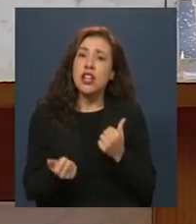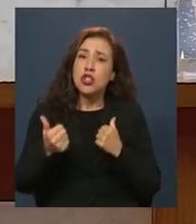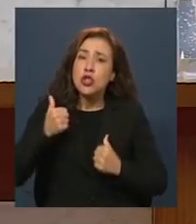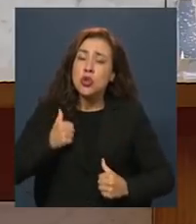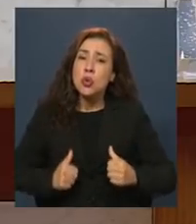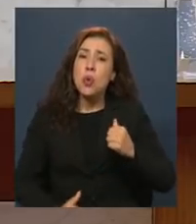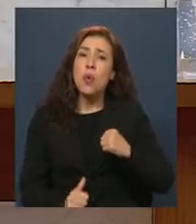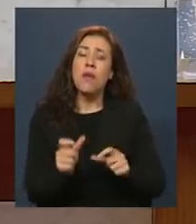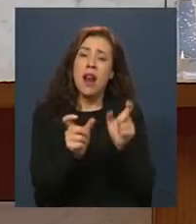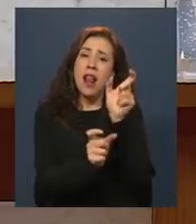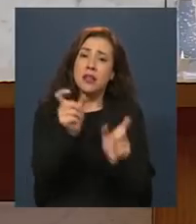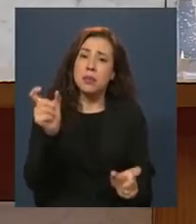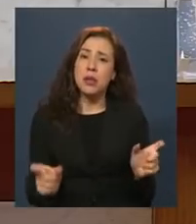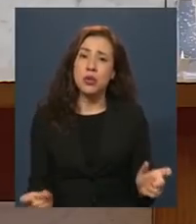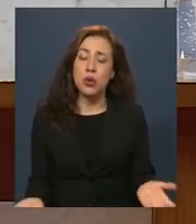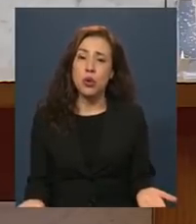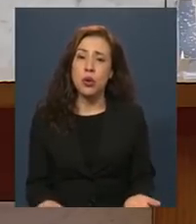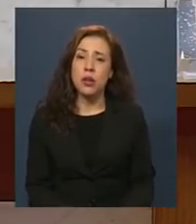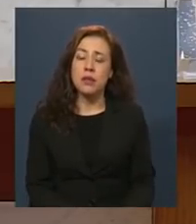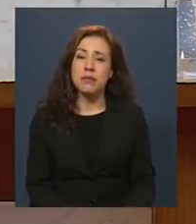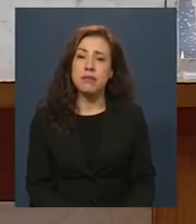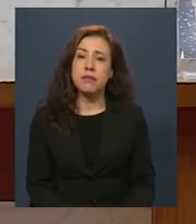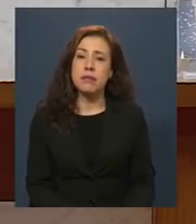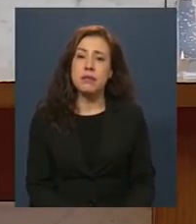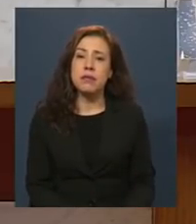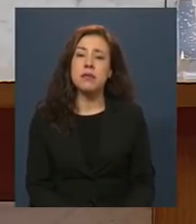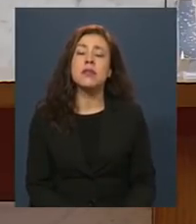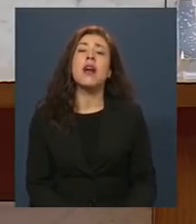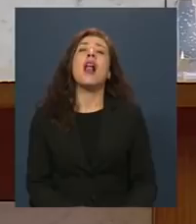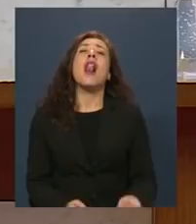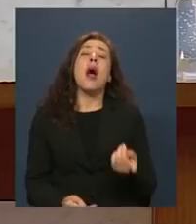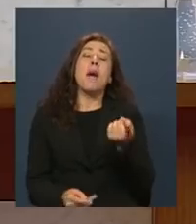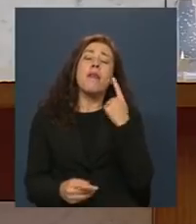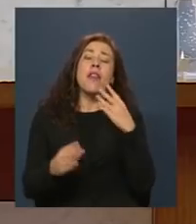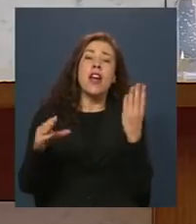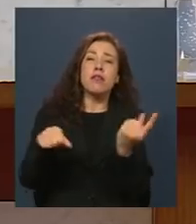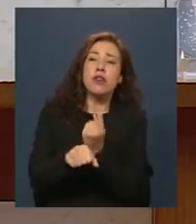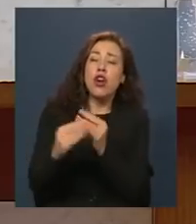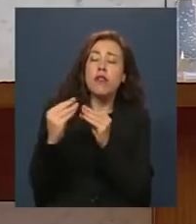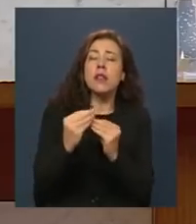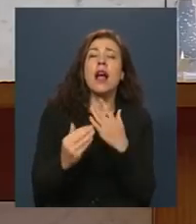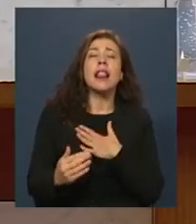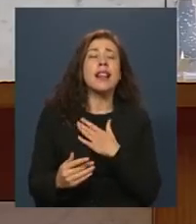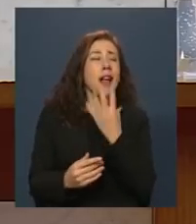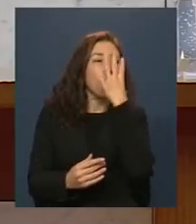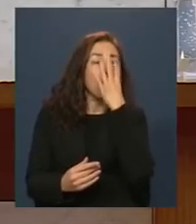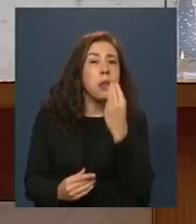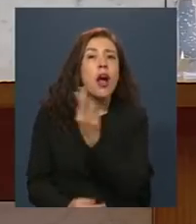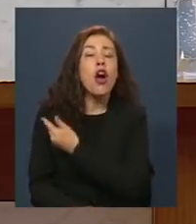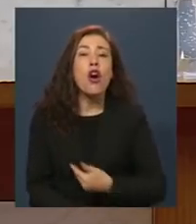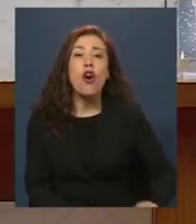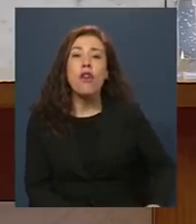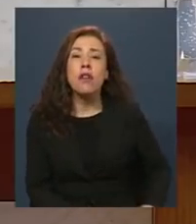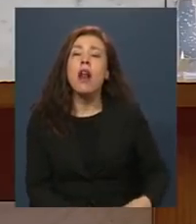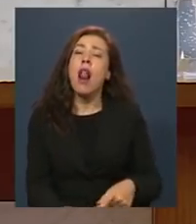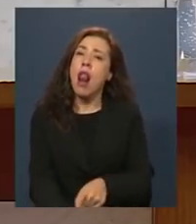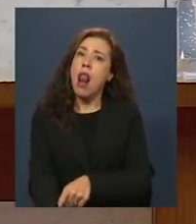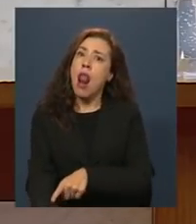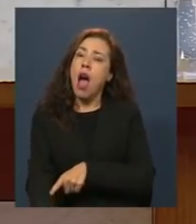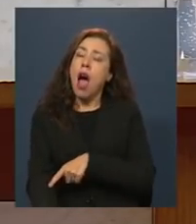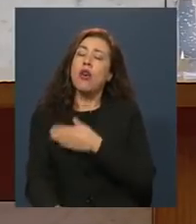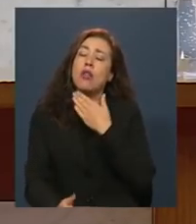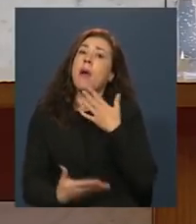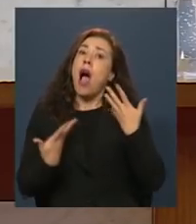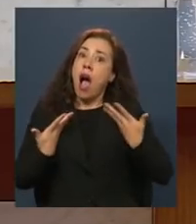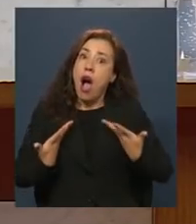población. Los ejercicios dialécticos desplegados para convencer al Gobierno han sido largos y